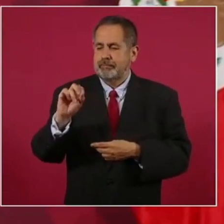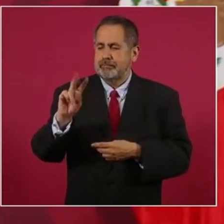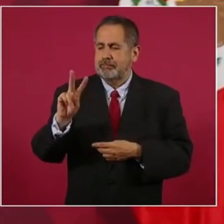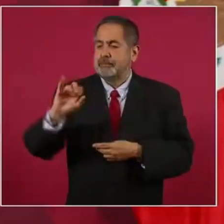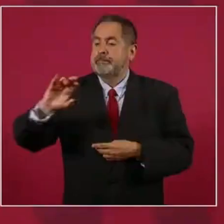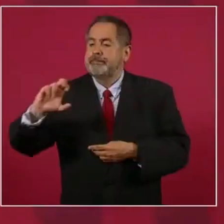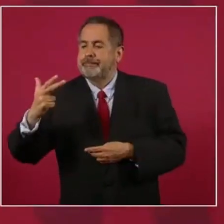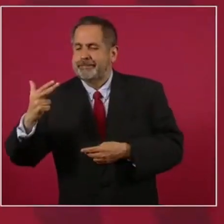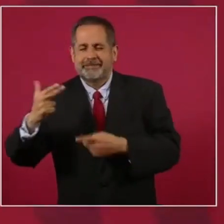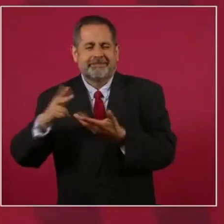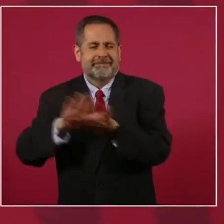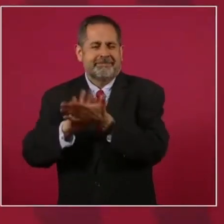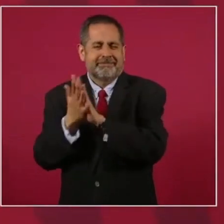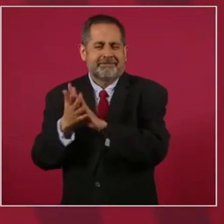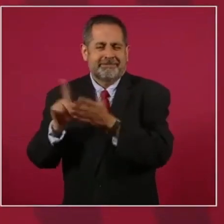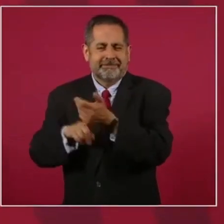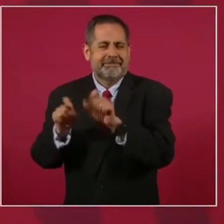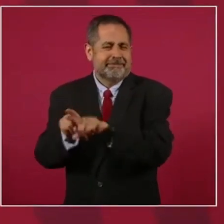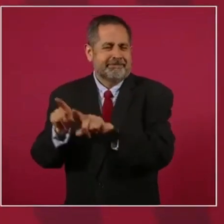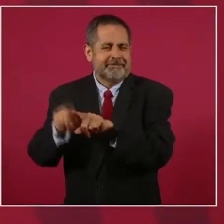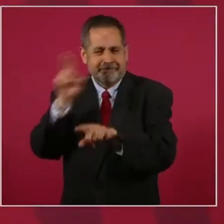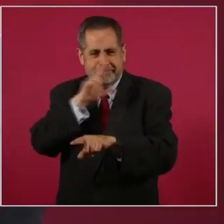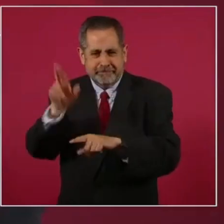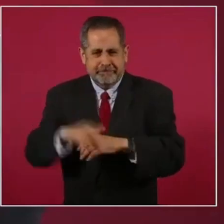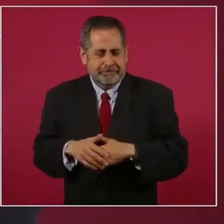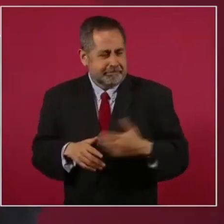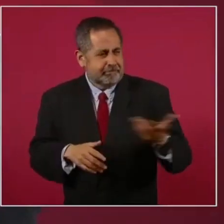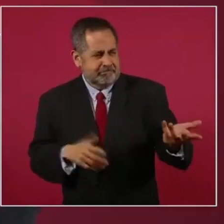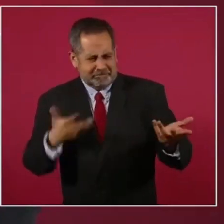y que sí tenía yo un loro, pero en Palenque,